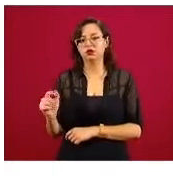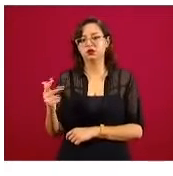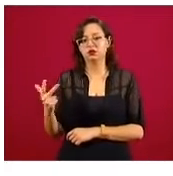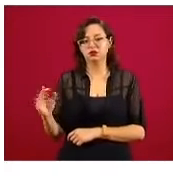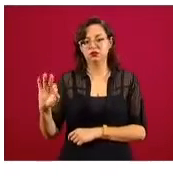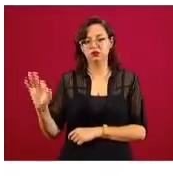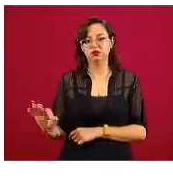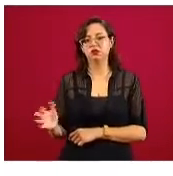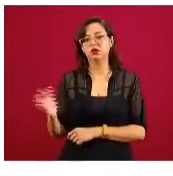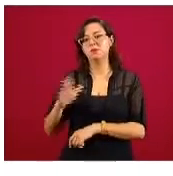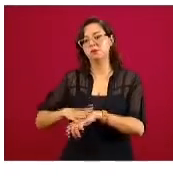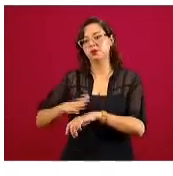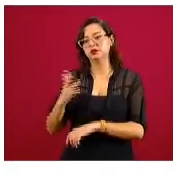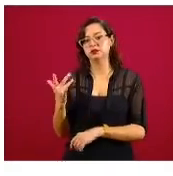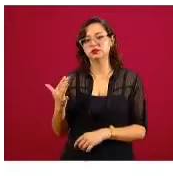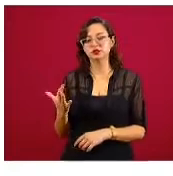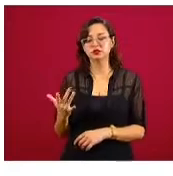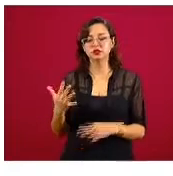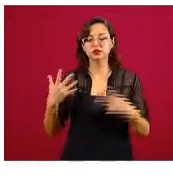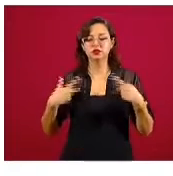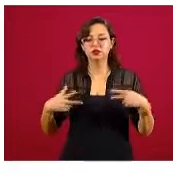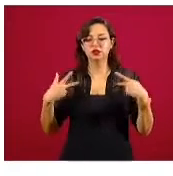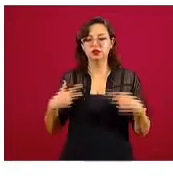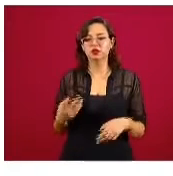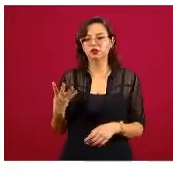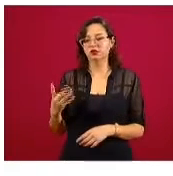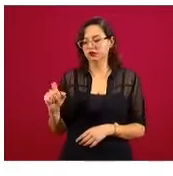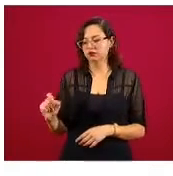de más de 50 trabajadores, el